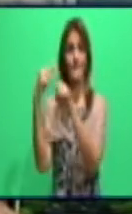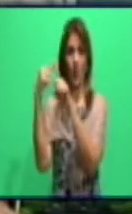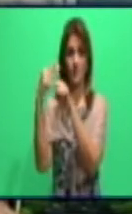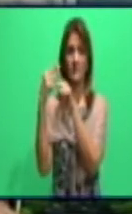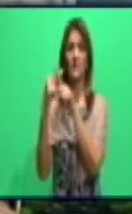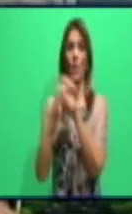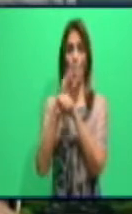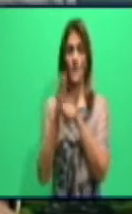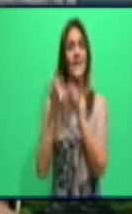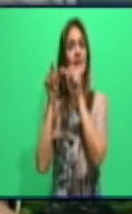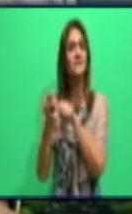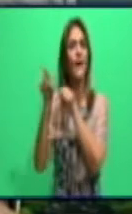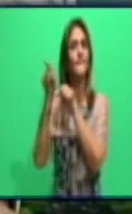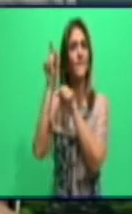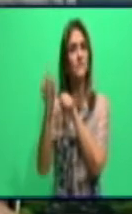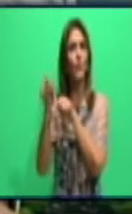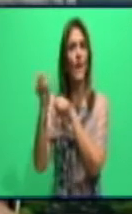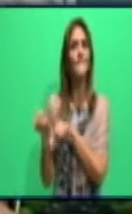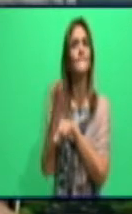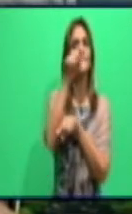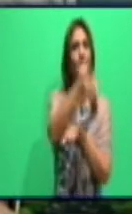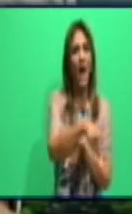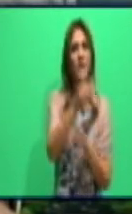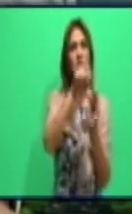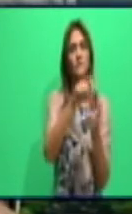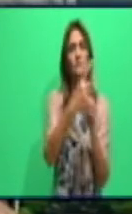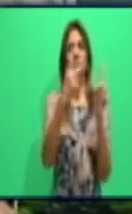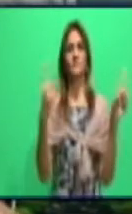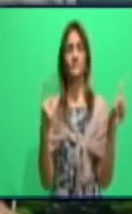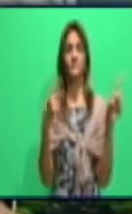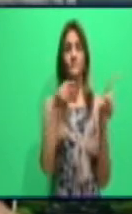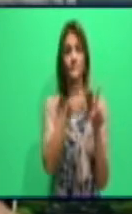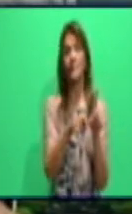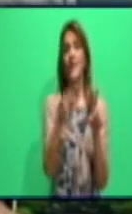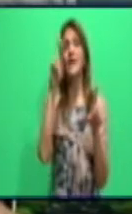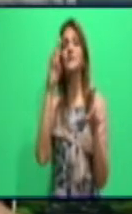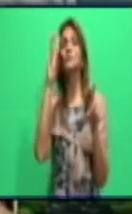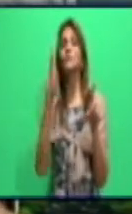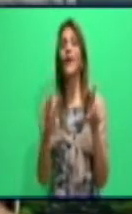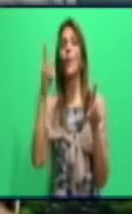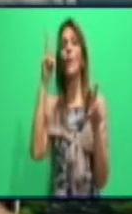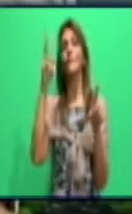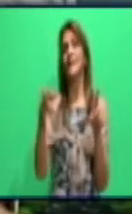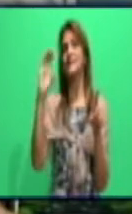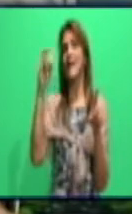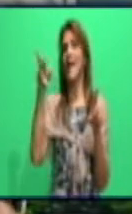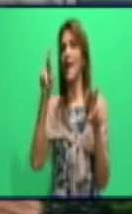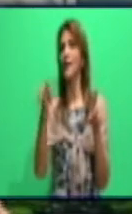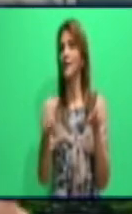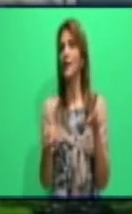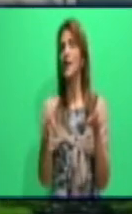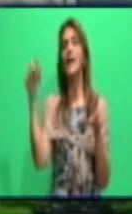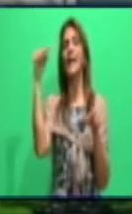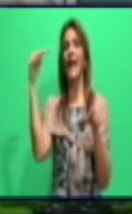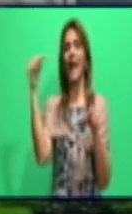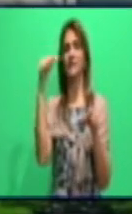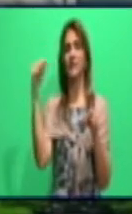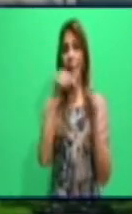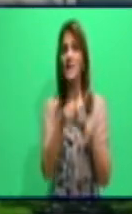Su PCR, felizmente, dio negativo. Esa persona no tiene que hacer aislamiento, o sea,